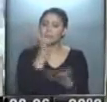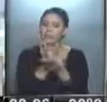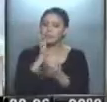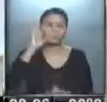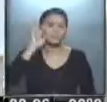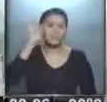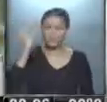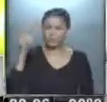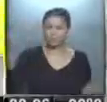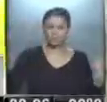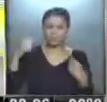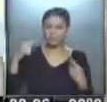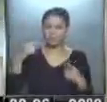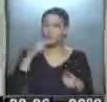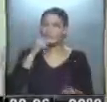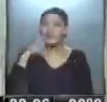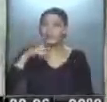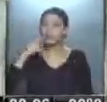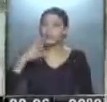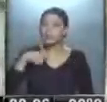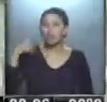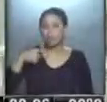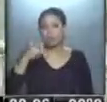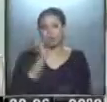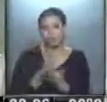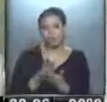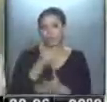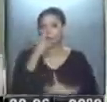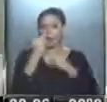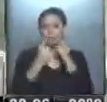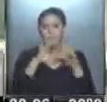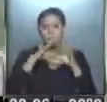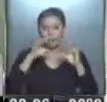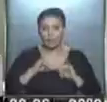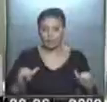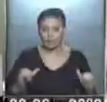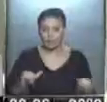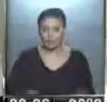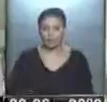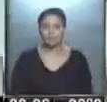extremos y desproporcionados y que suponen un ataque contra el derecho de protesta pacífica.